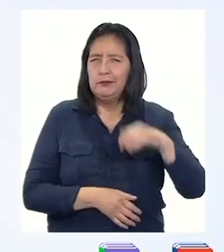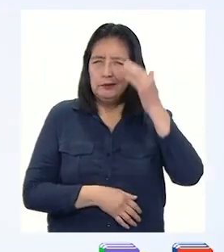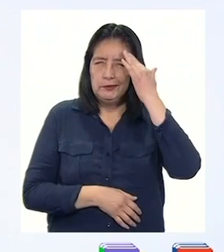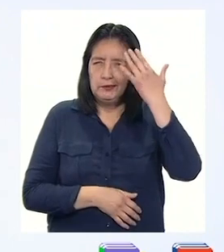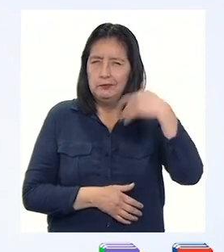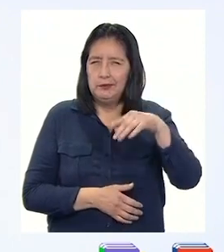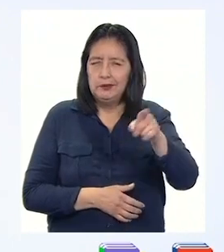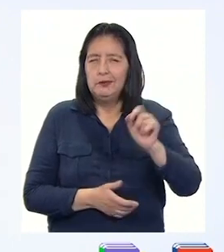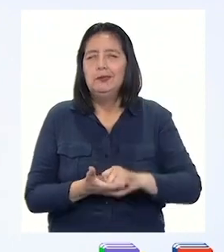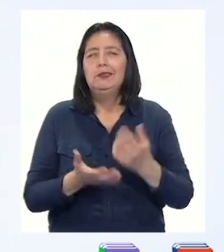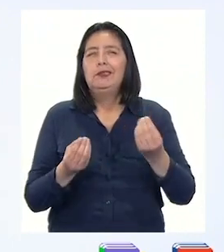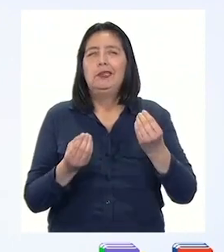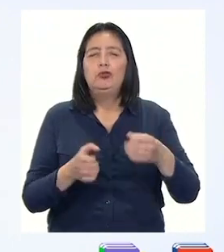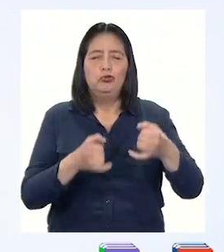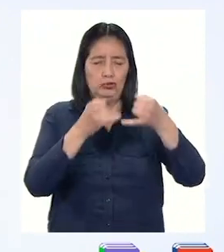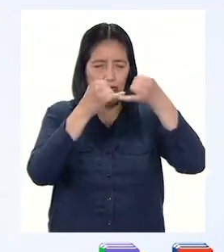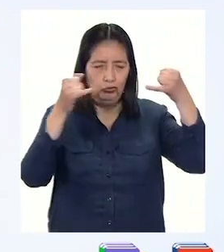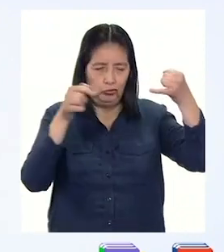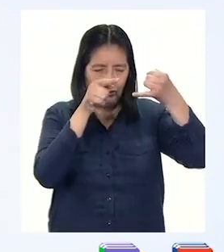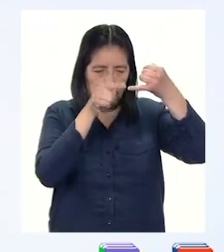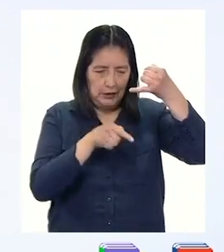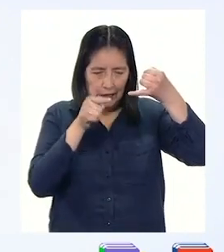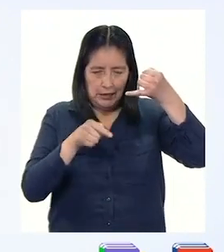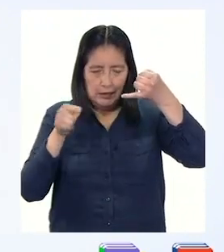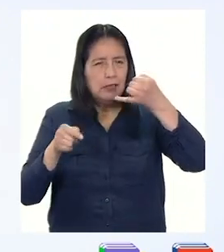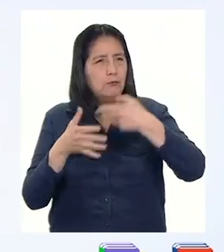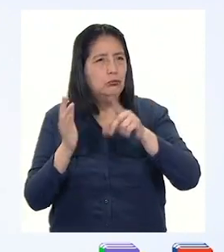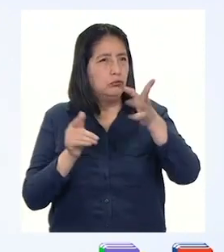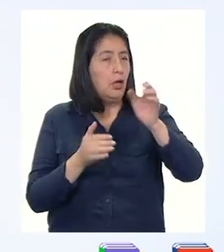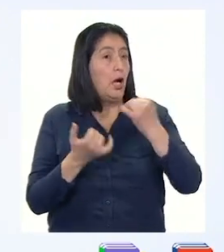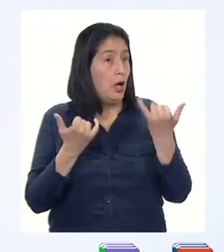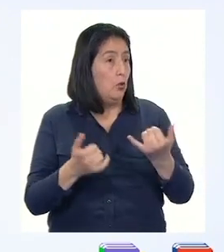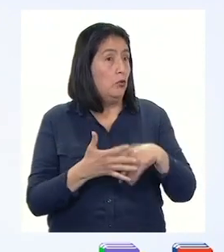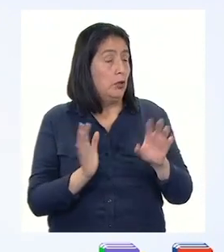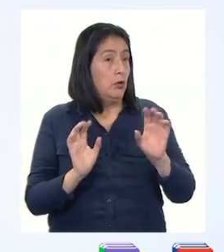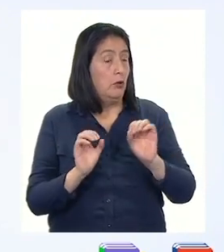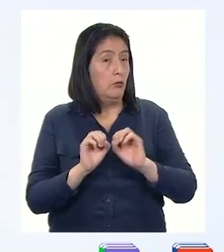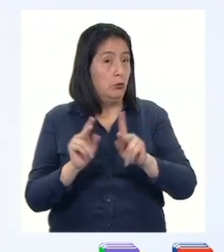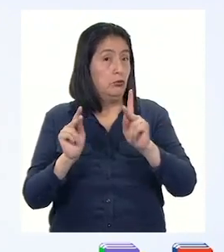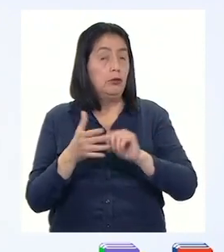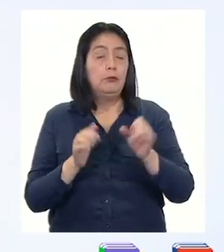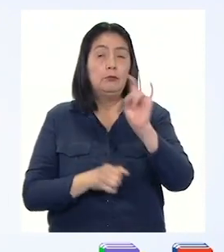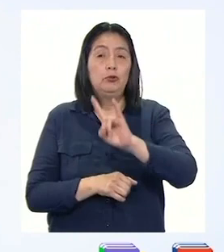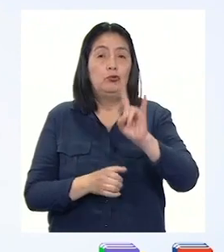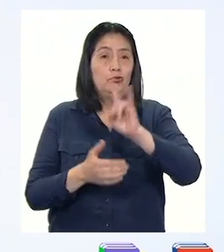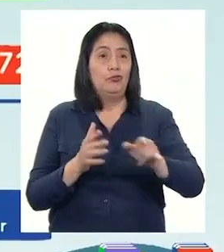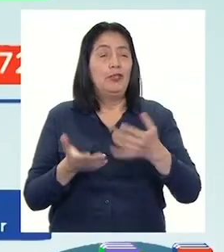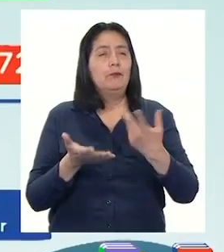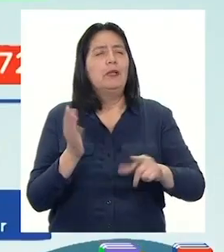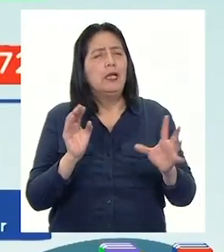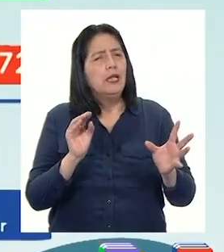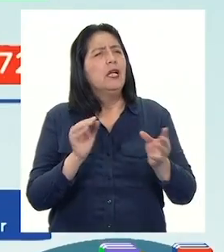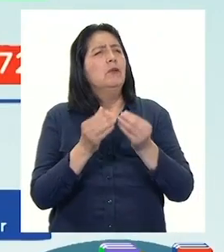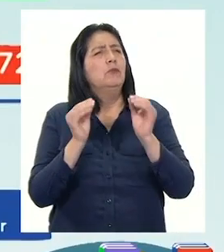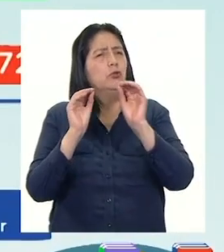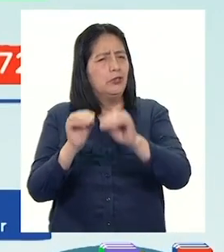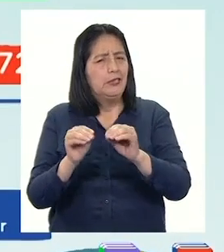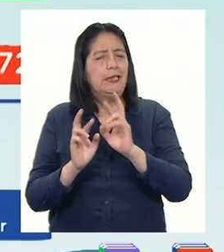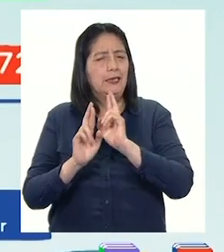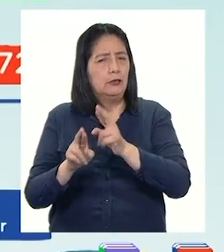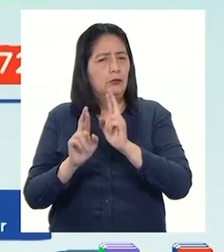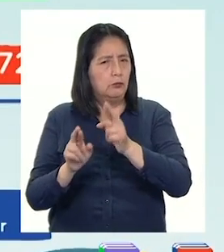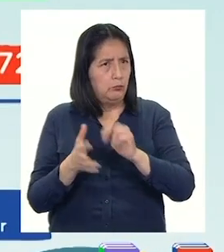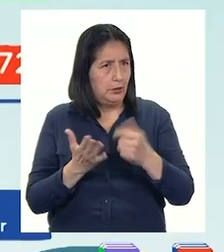entender acerca de los quipus. En esta oportunidad utilizaremos los quipus para registrar tanto los